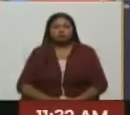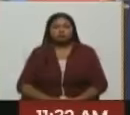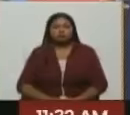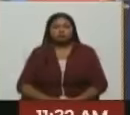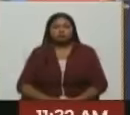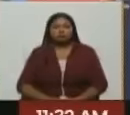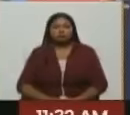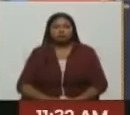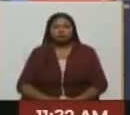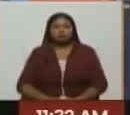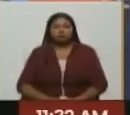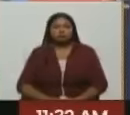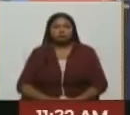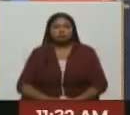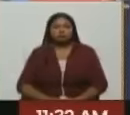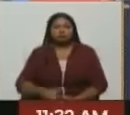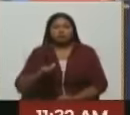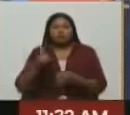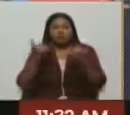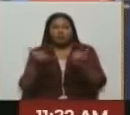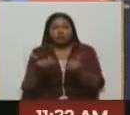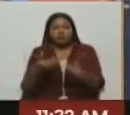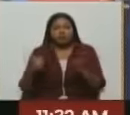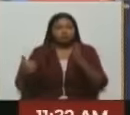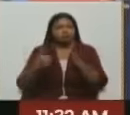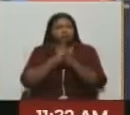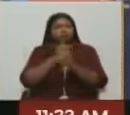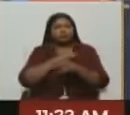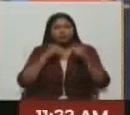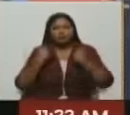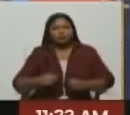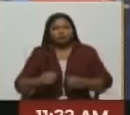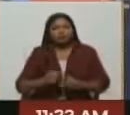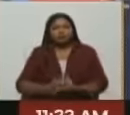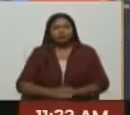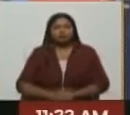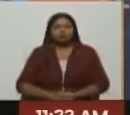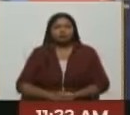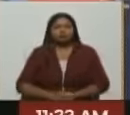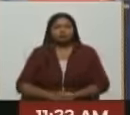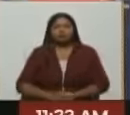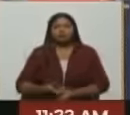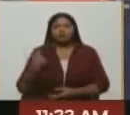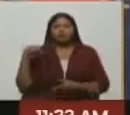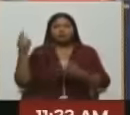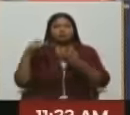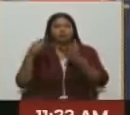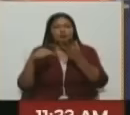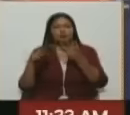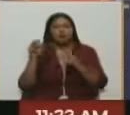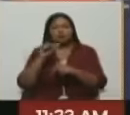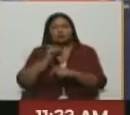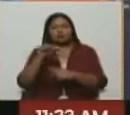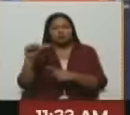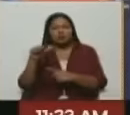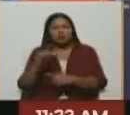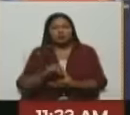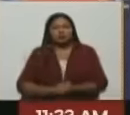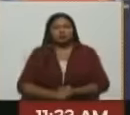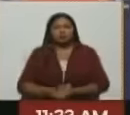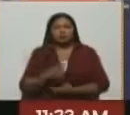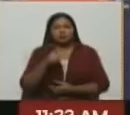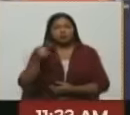Y ahora arremeten duro, duro, duro. Tienen varias semanas y estos